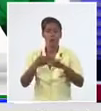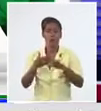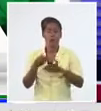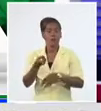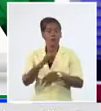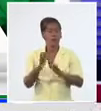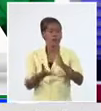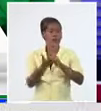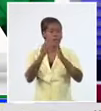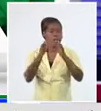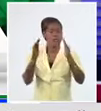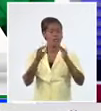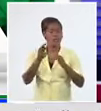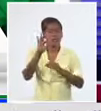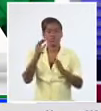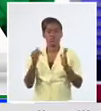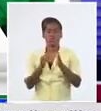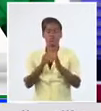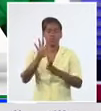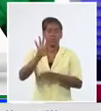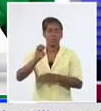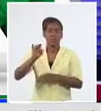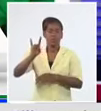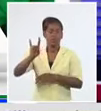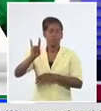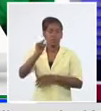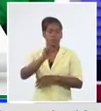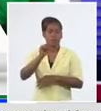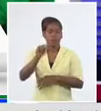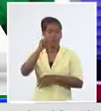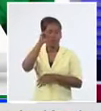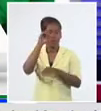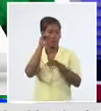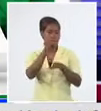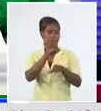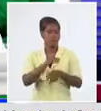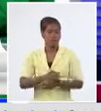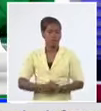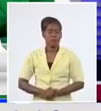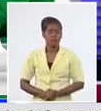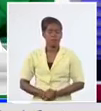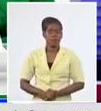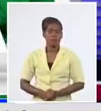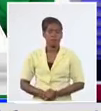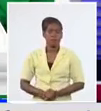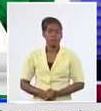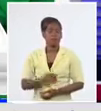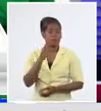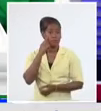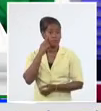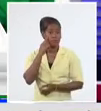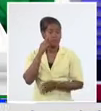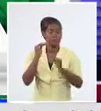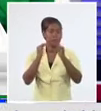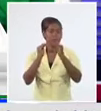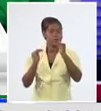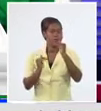8.509 altas de personas que se encontraban ingresadas, que queda por debajo